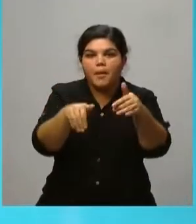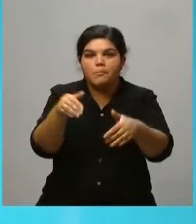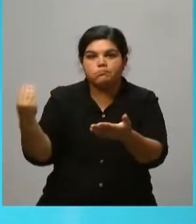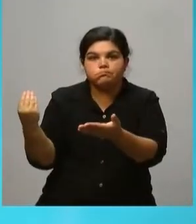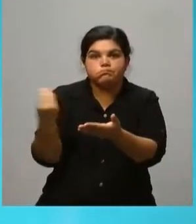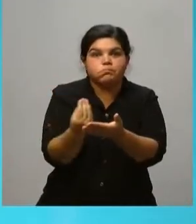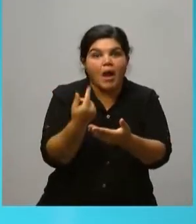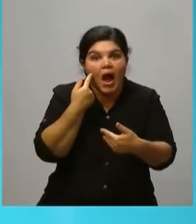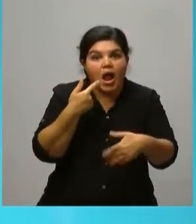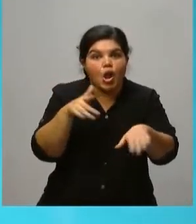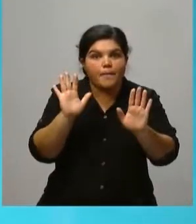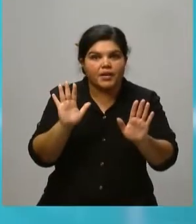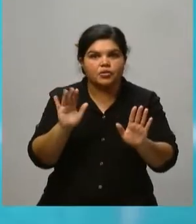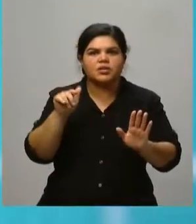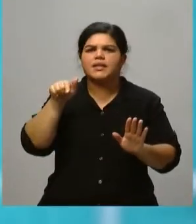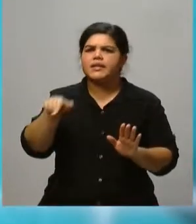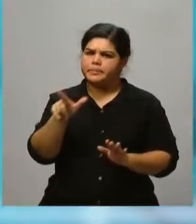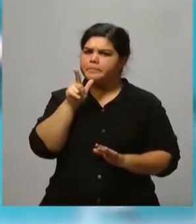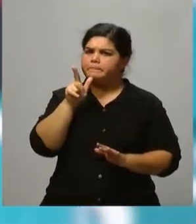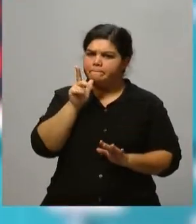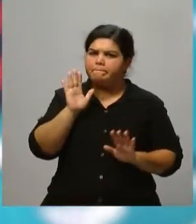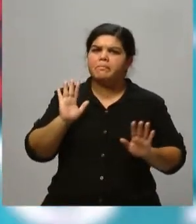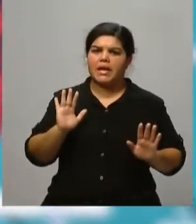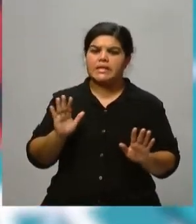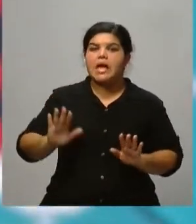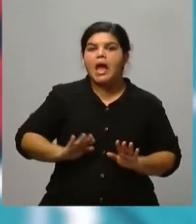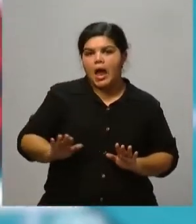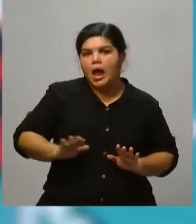pueden hacerlo a través de nuestro portal digital en